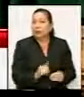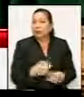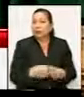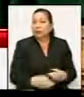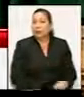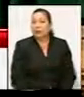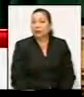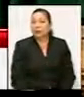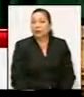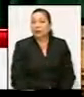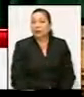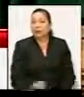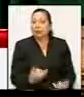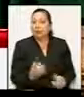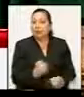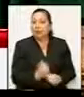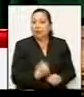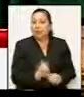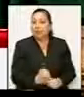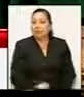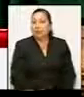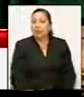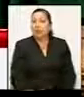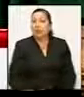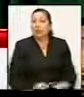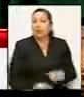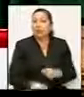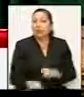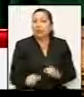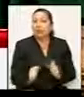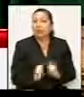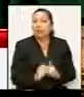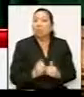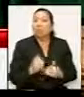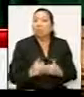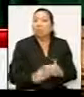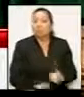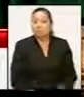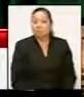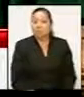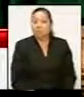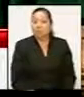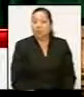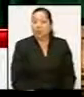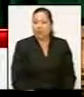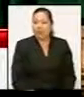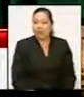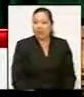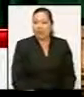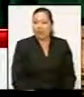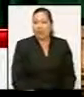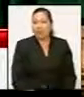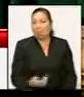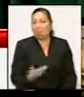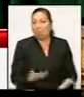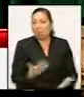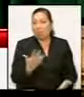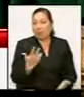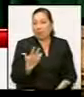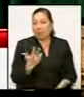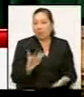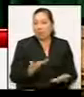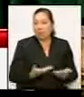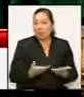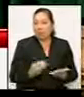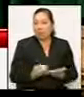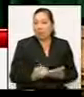procesamiento. Ese trabajo se ha venido haciendo, se va a continuar. Tenemos por lo menos 3 planes de